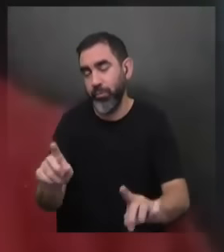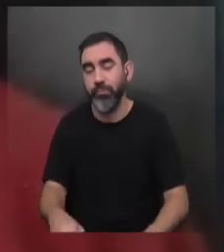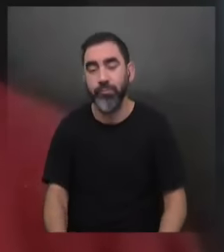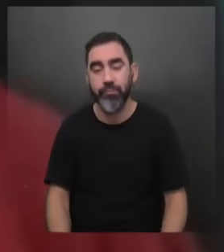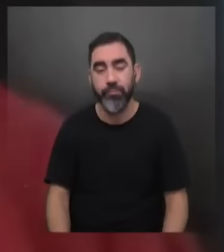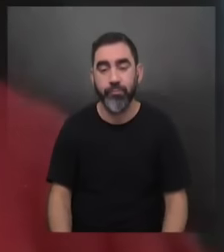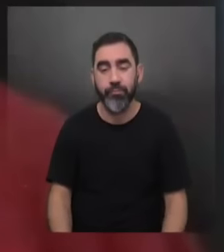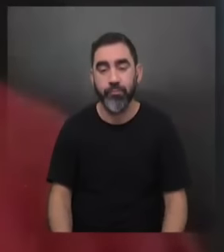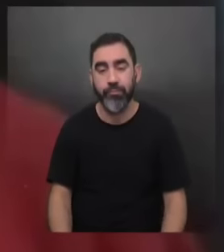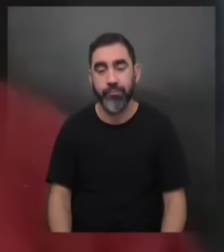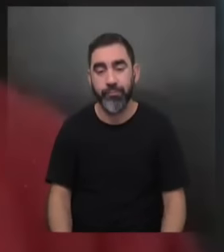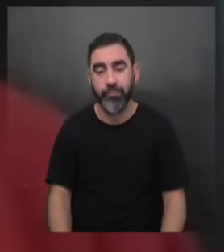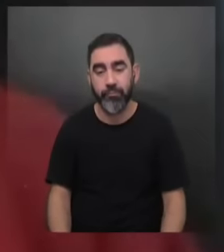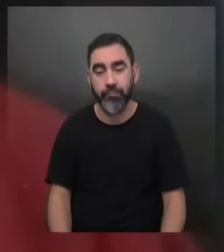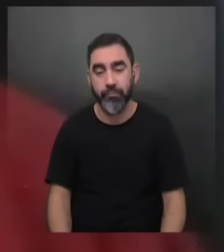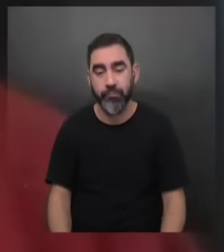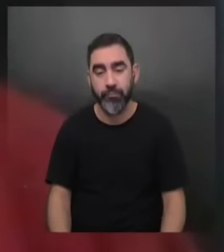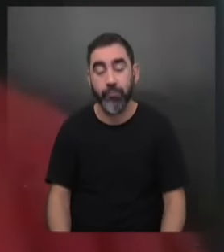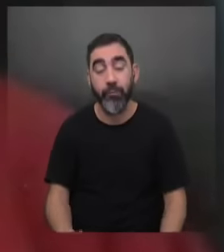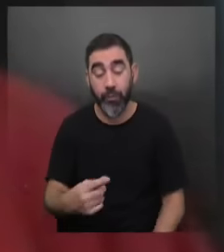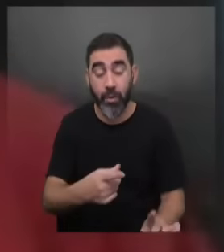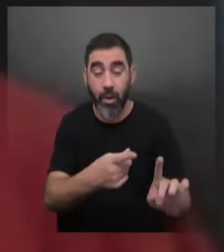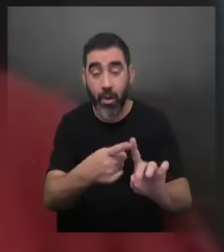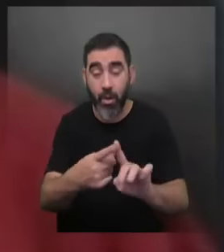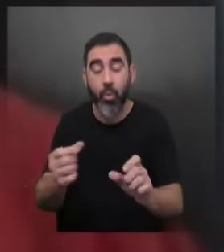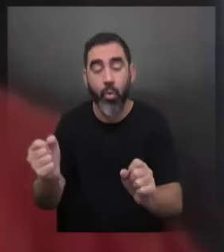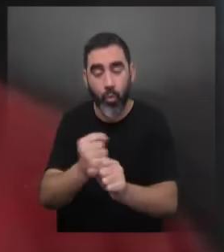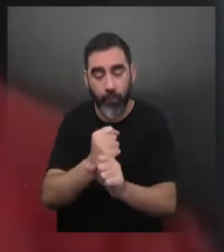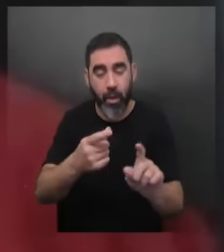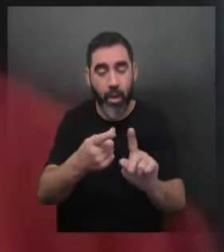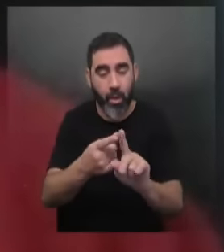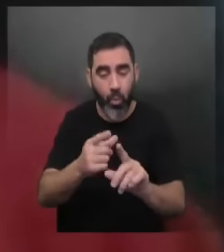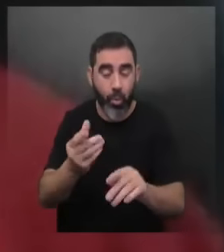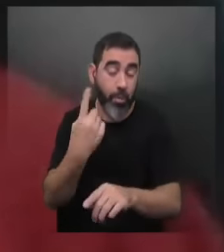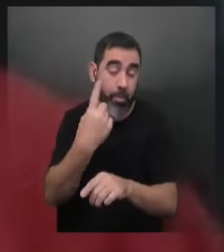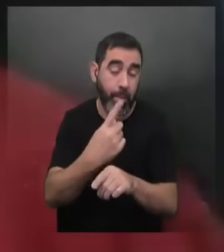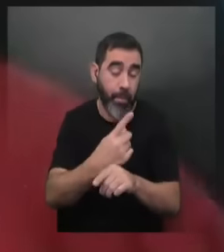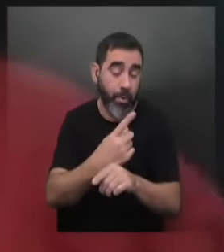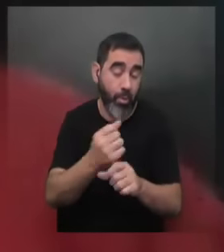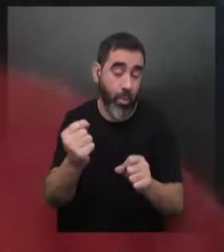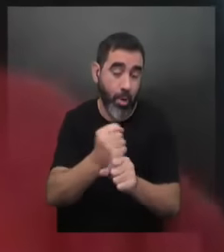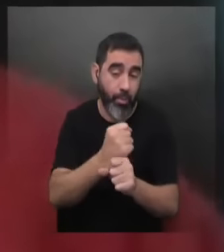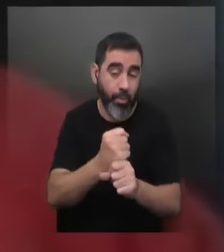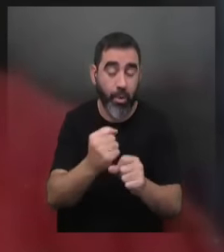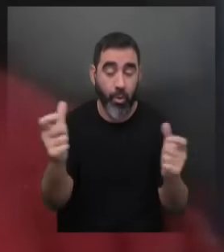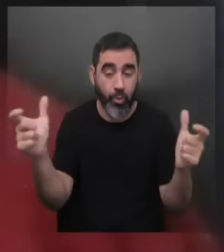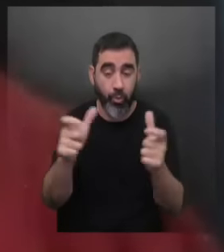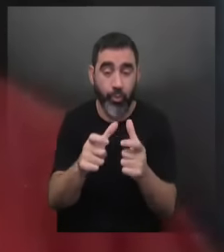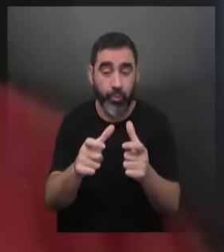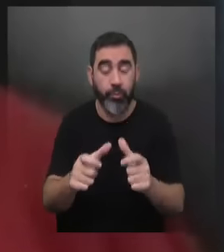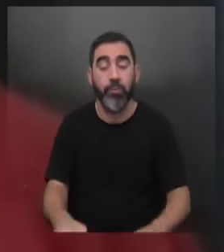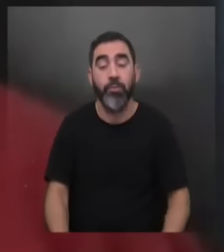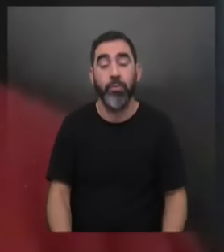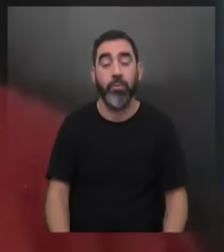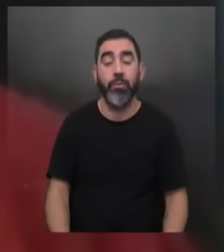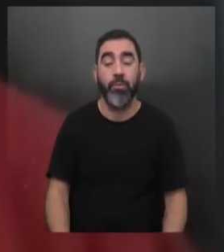este estamos haciendo acuerdo o ratificamos el acuerdo que se hizo en la en la comisión